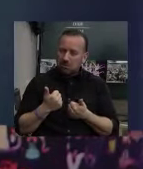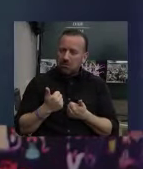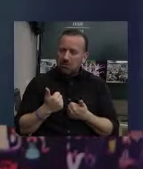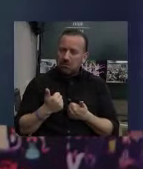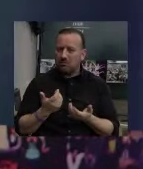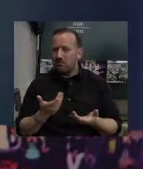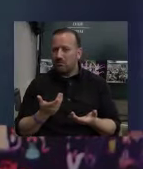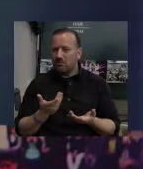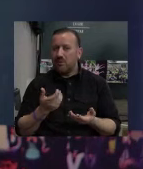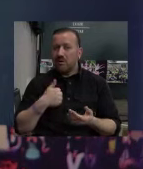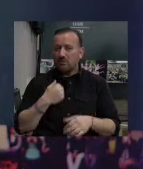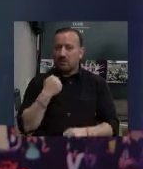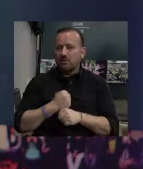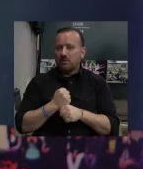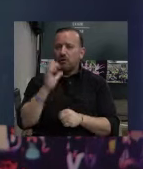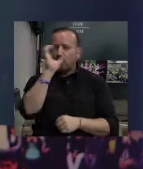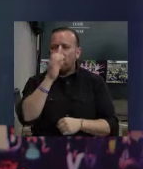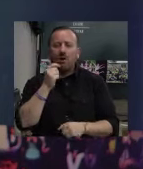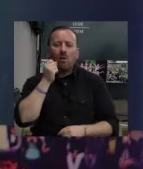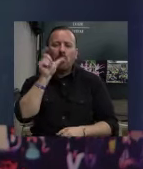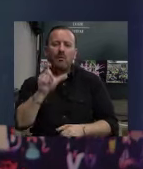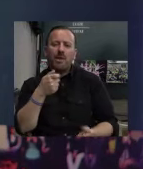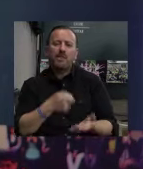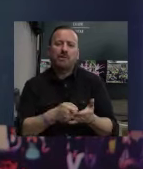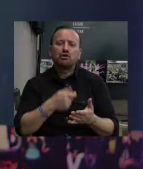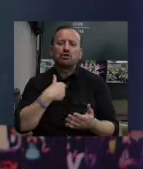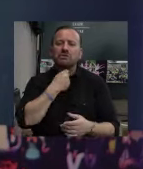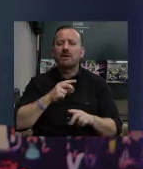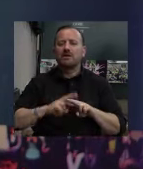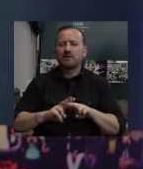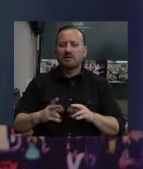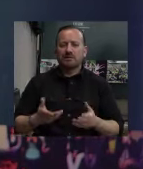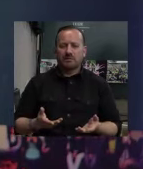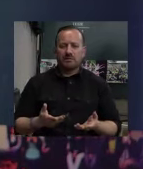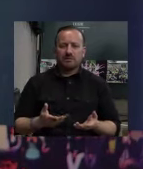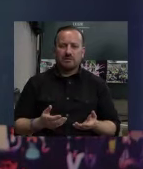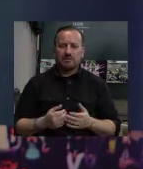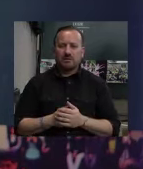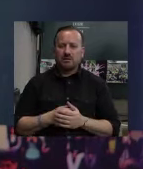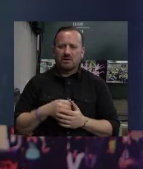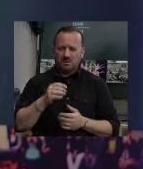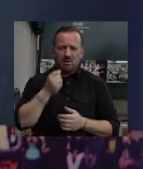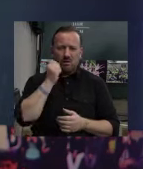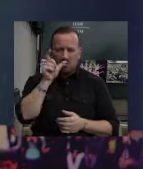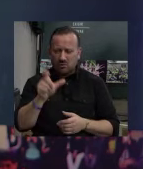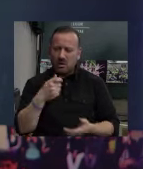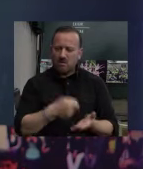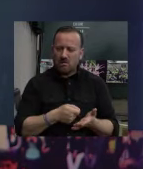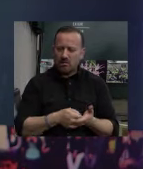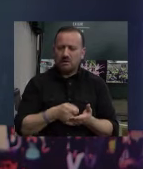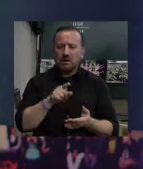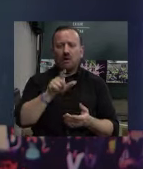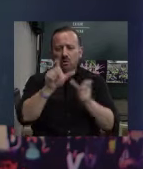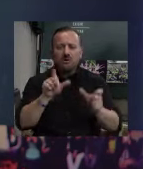rentable mi trabajo es buscar quién paga lo que yo quiero hacer quién paga para que la gente esté